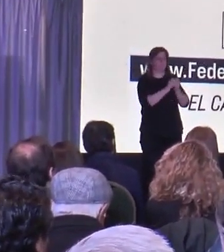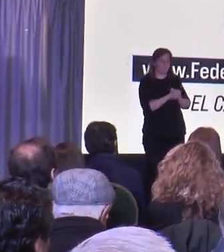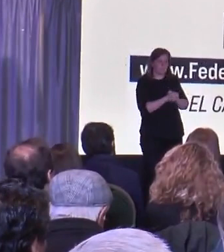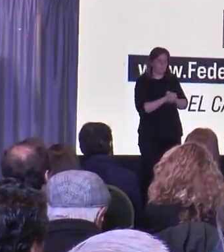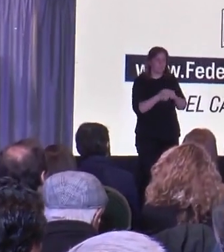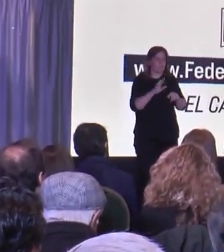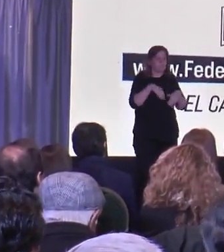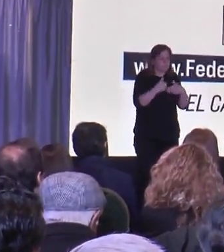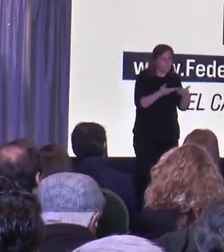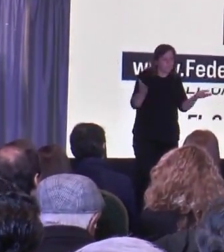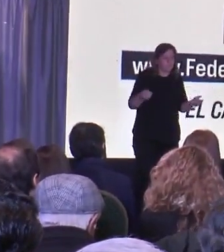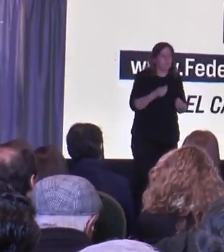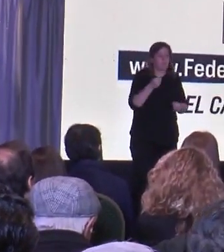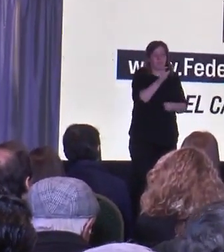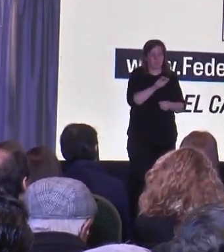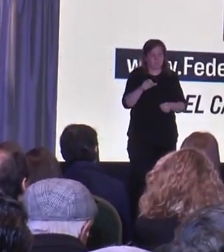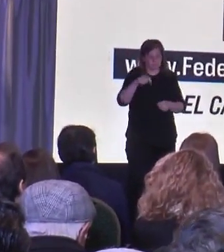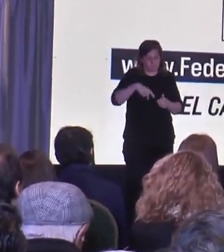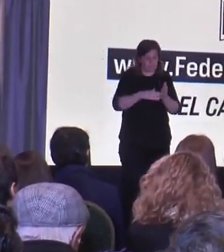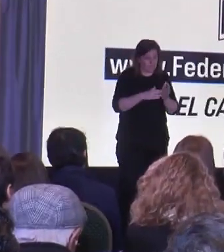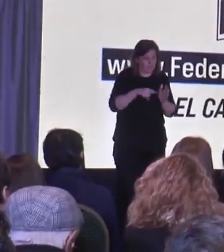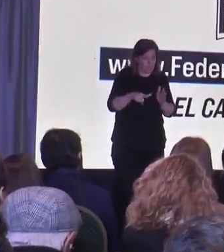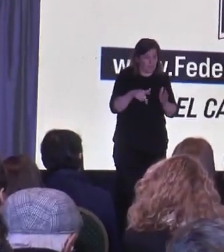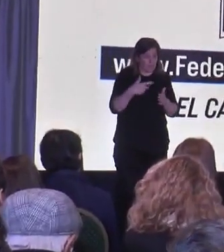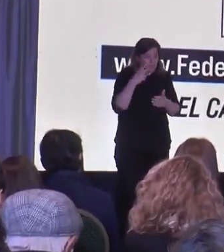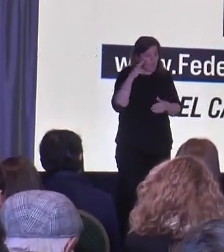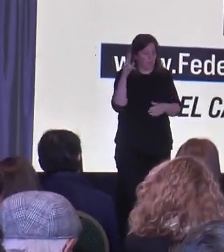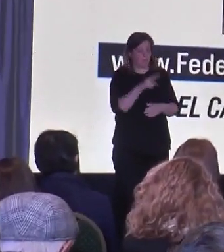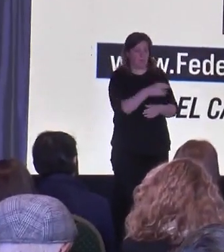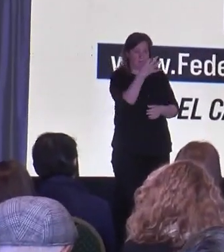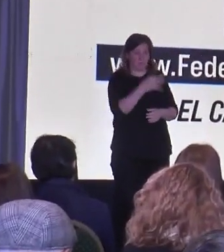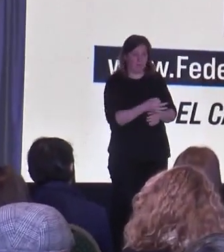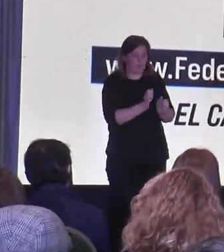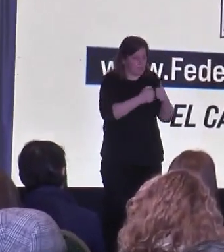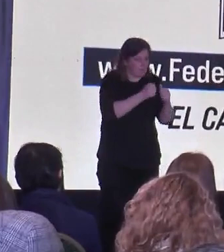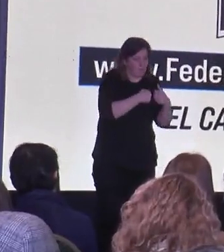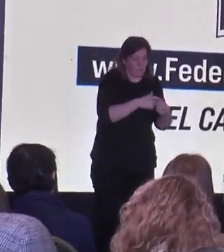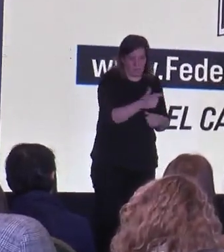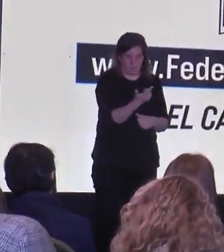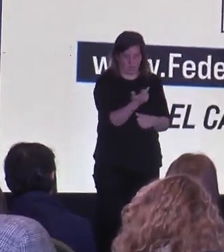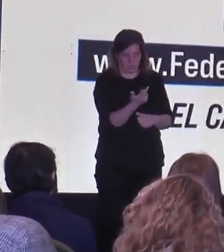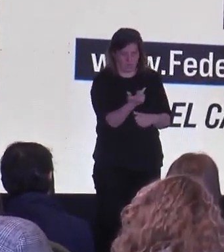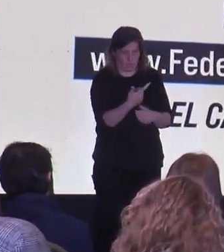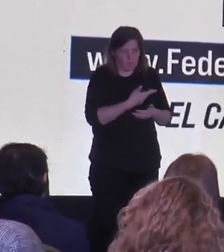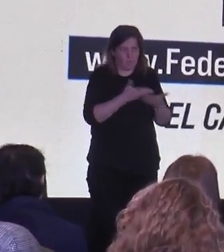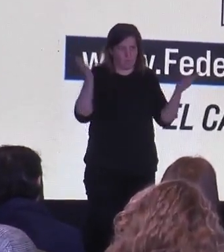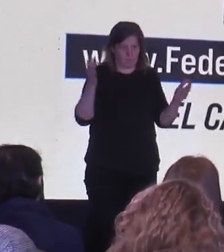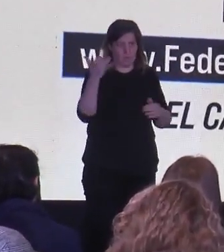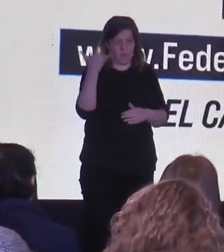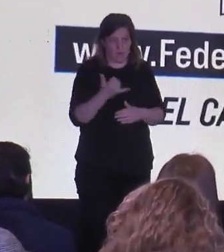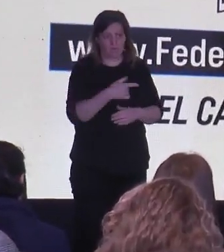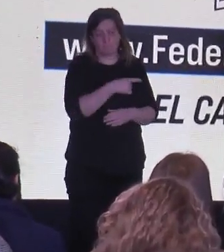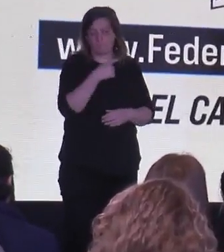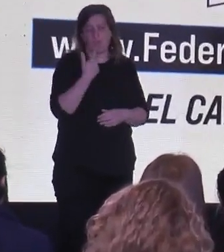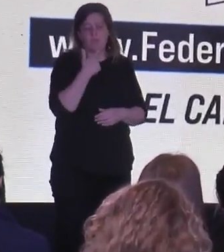ver qué es lo que seguramente va a ser, en el caso, no tengo ninguna duda, de ser el próximo